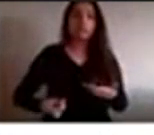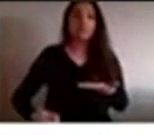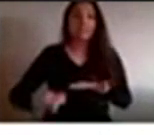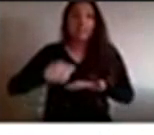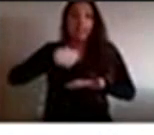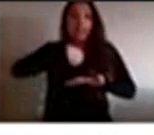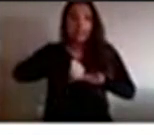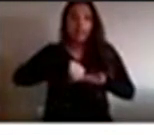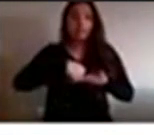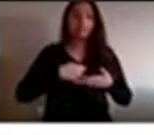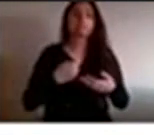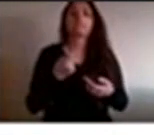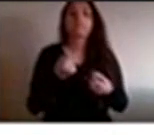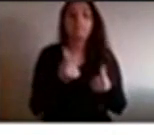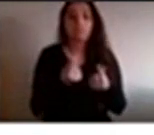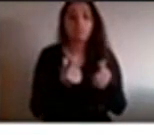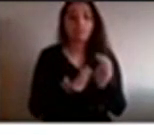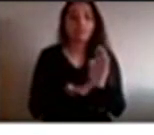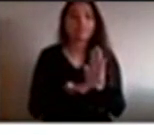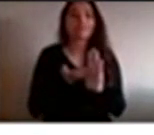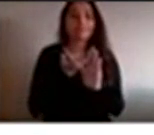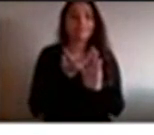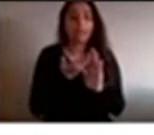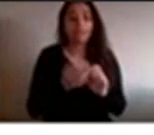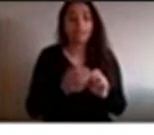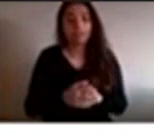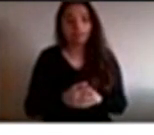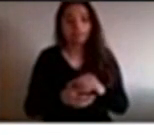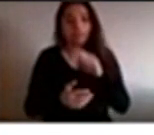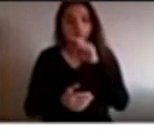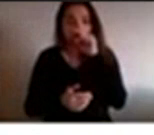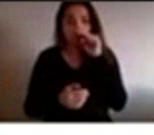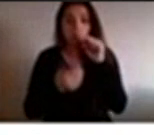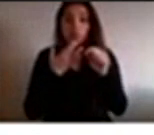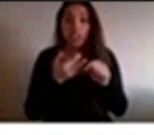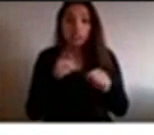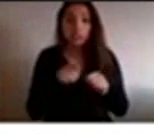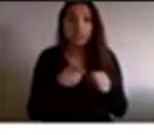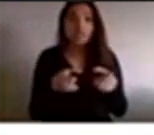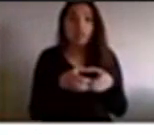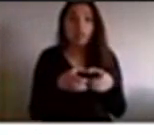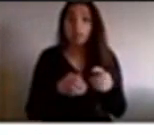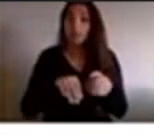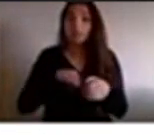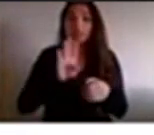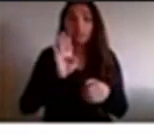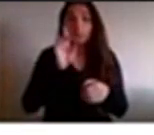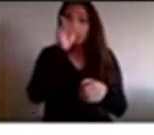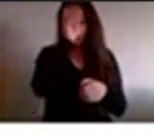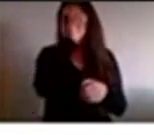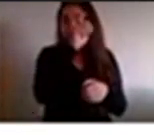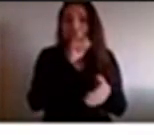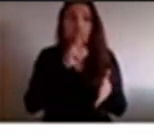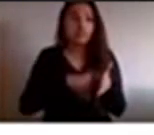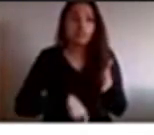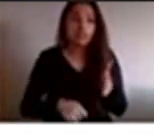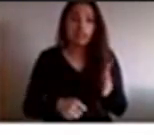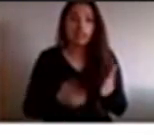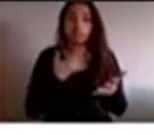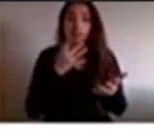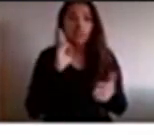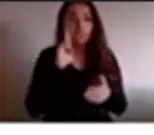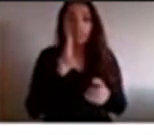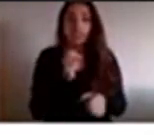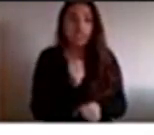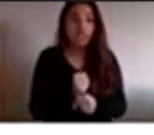de estos grupos que generalmente son los más afectados y han sido los más afectados larga data y